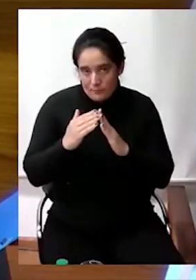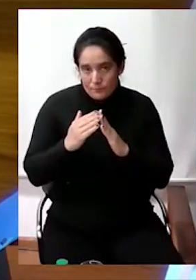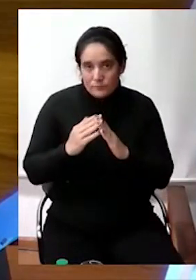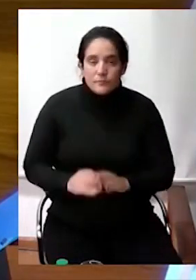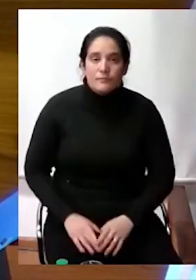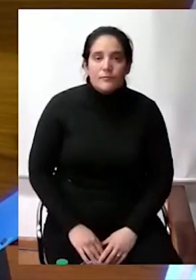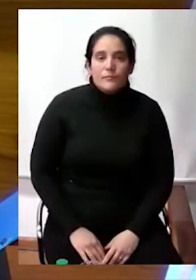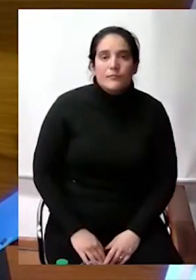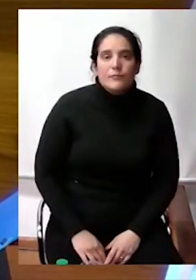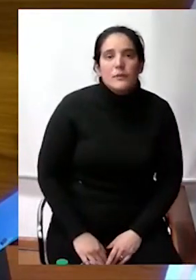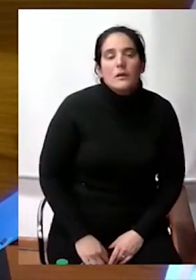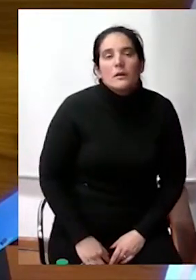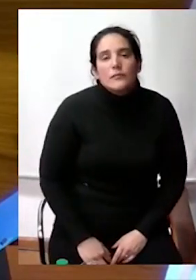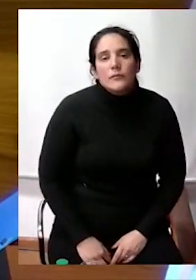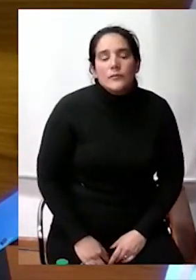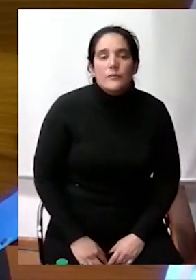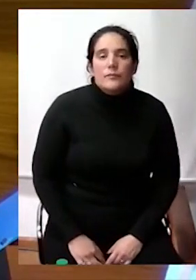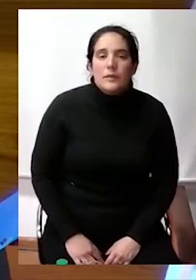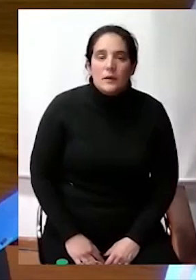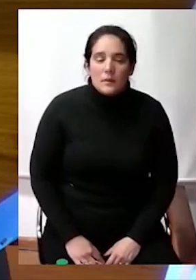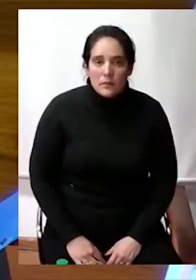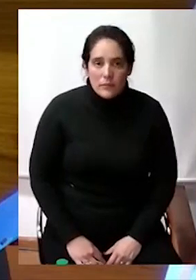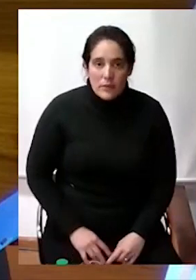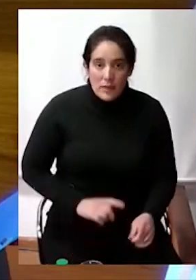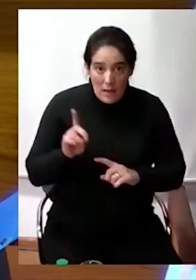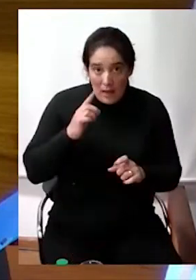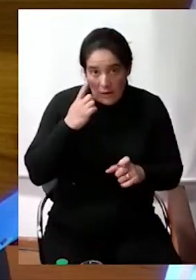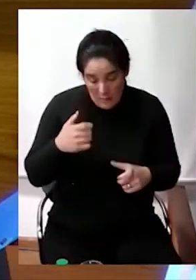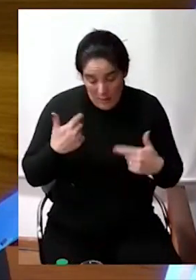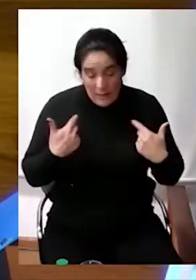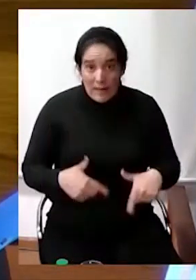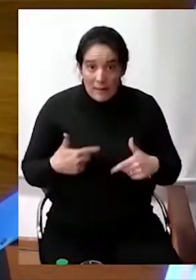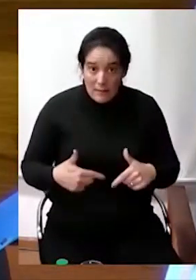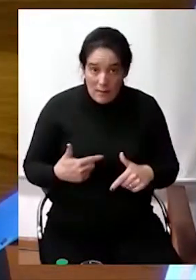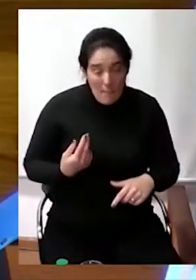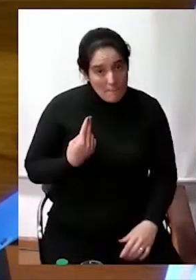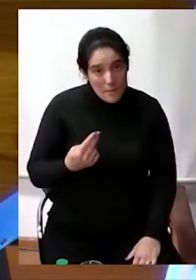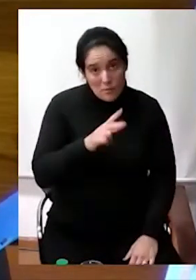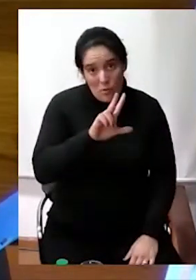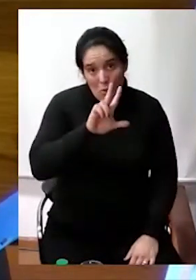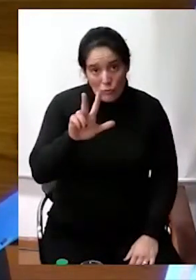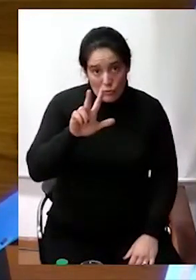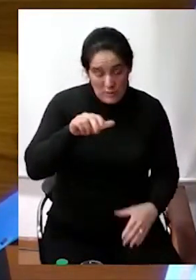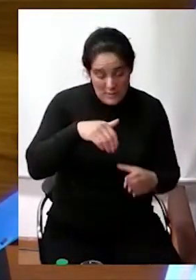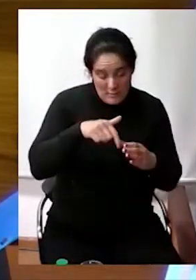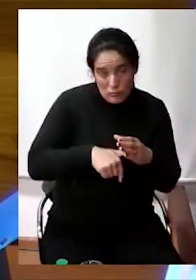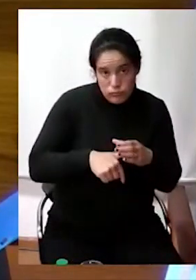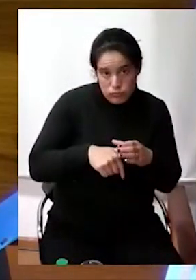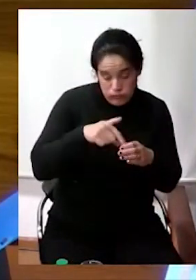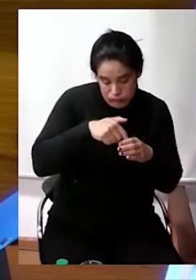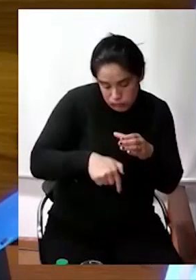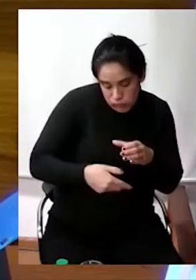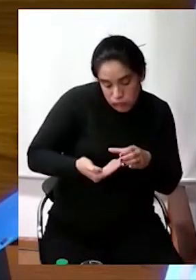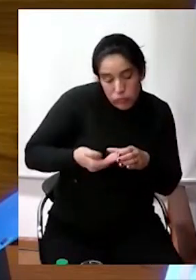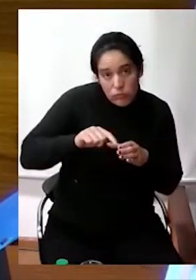algunos casos creo que lo hicieron pero del punto de vista de la intendente se autorizaron tres intervenciones creo que fueron de